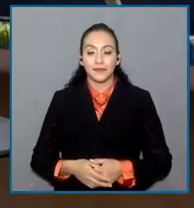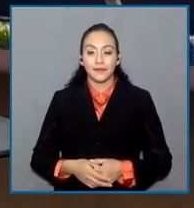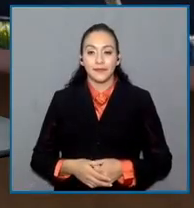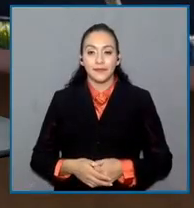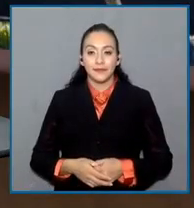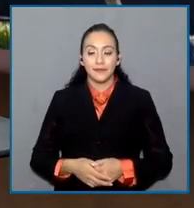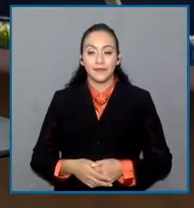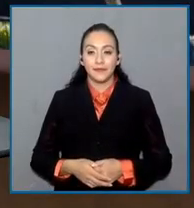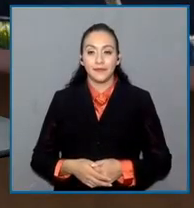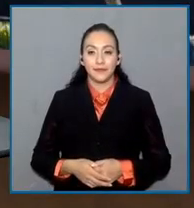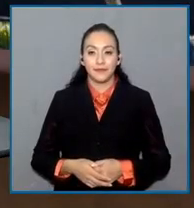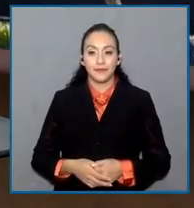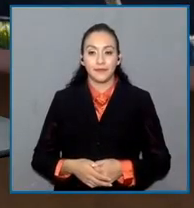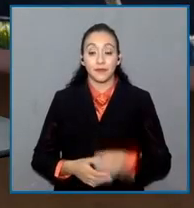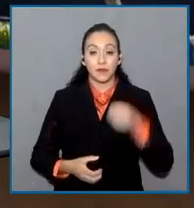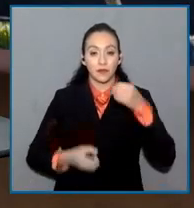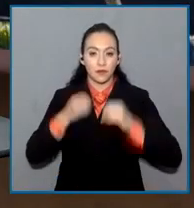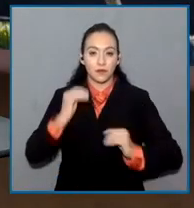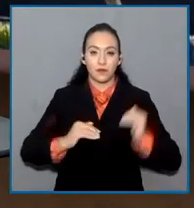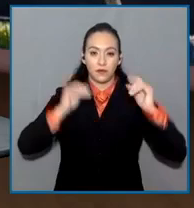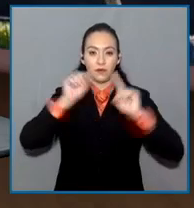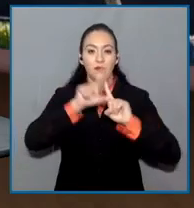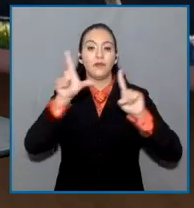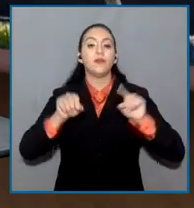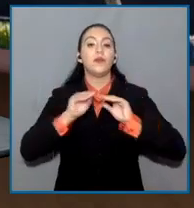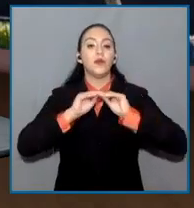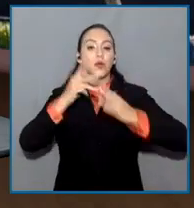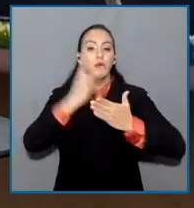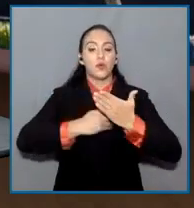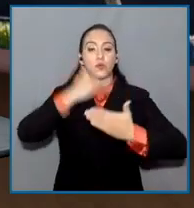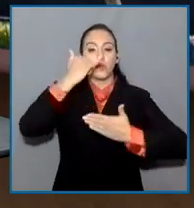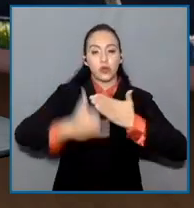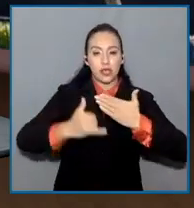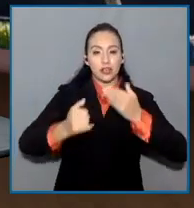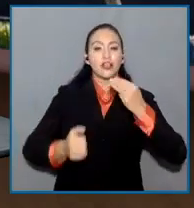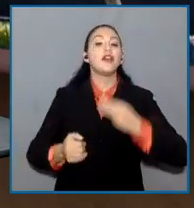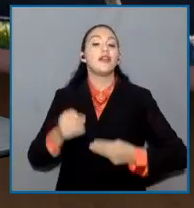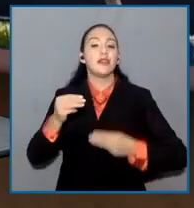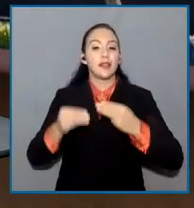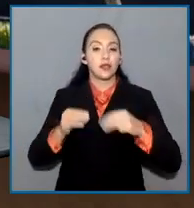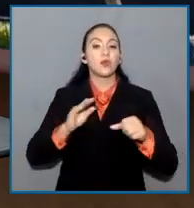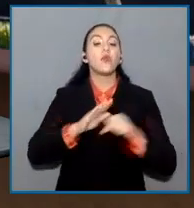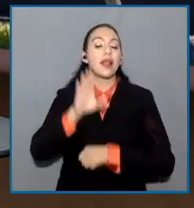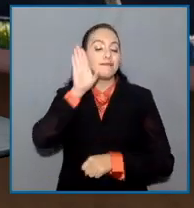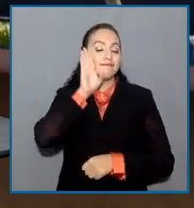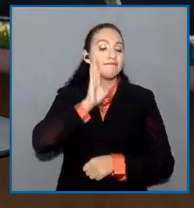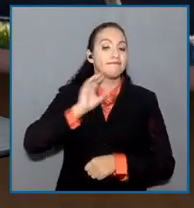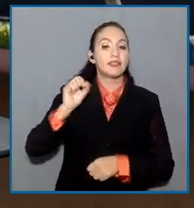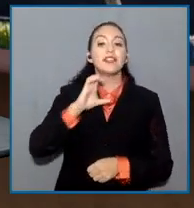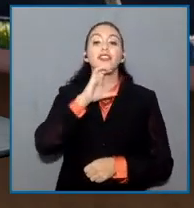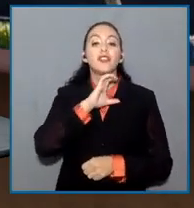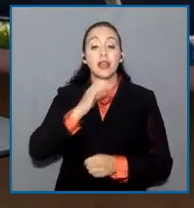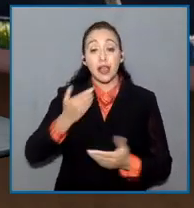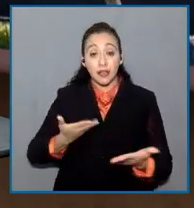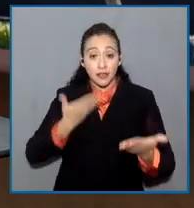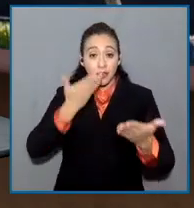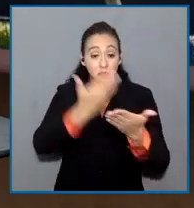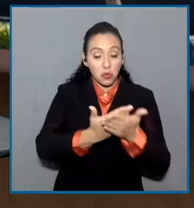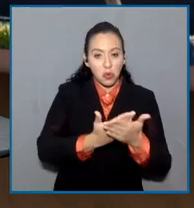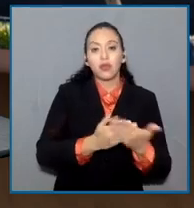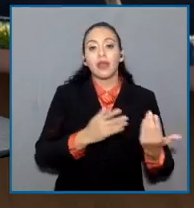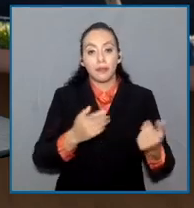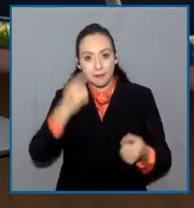La Suprema Corte hizo público el proyecto del ministro González Alcántara Carrancá, con el que propone resolver diversas acciones en las que se